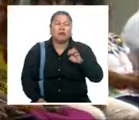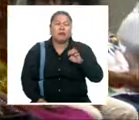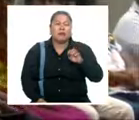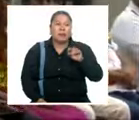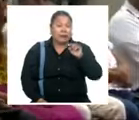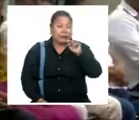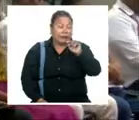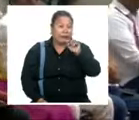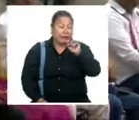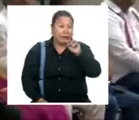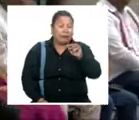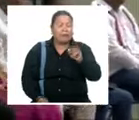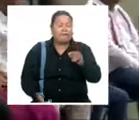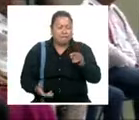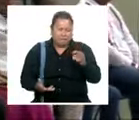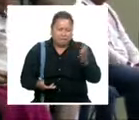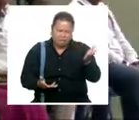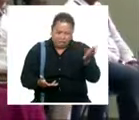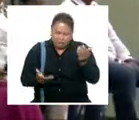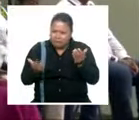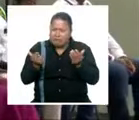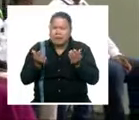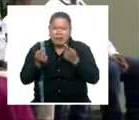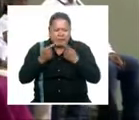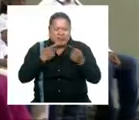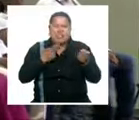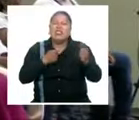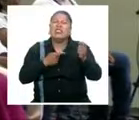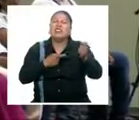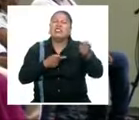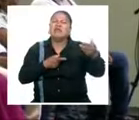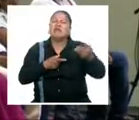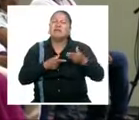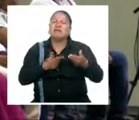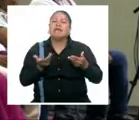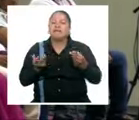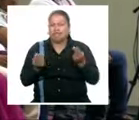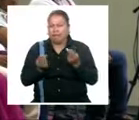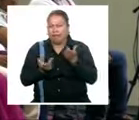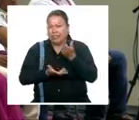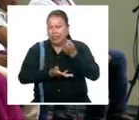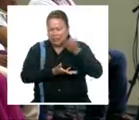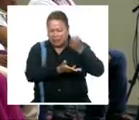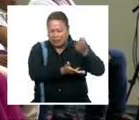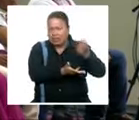que se dialogara. Ellos que exigían, pues sus recursos,